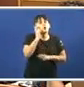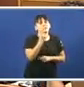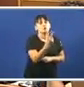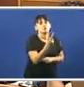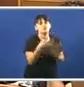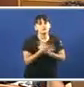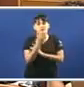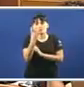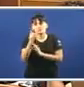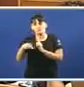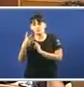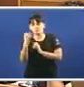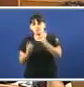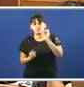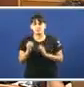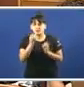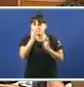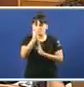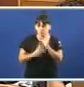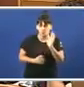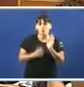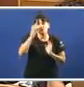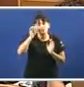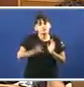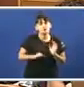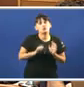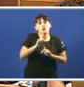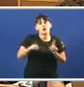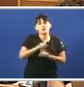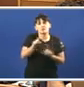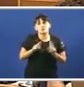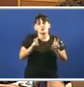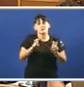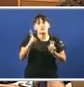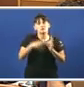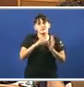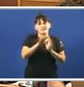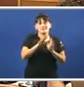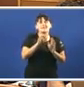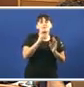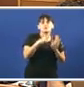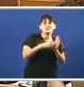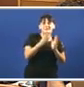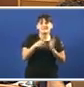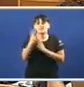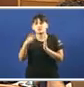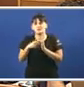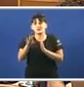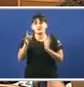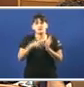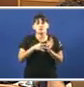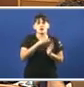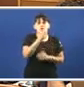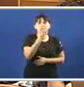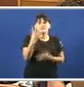,4%. Seguindo o noveno informe anual do Observatorio Estatal de Violencia sobre a Mujer 2015, entre 2003 e 2015 producironse en Galicia 49